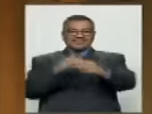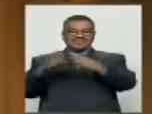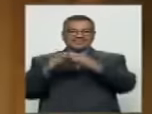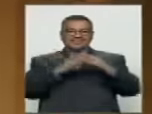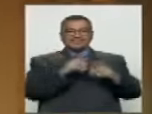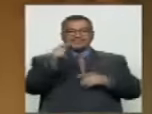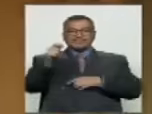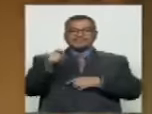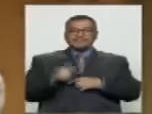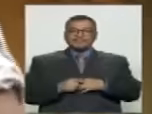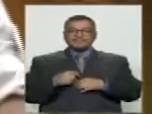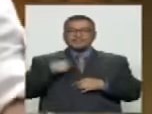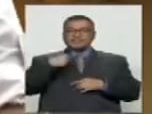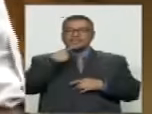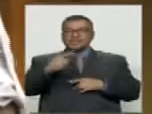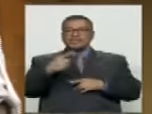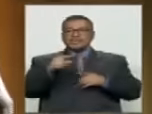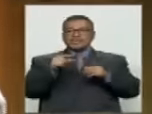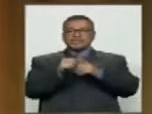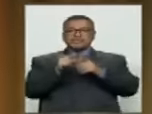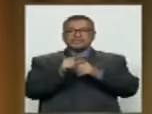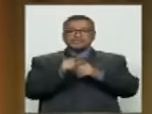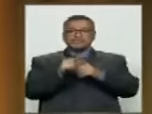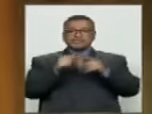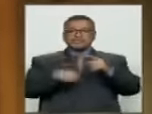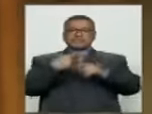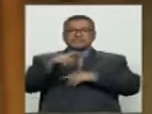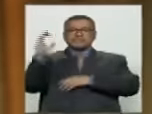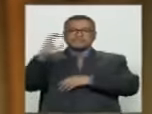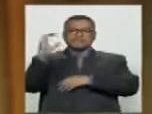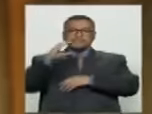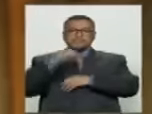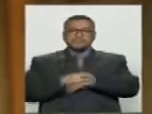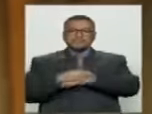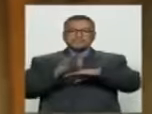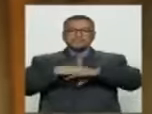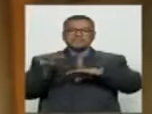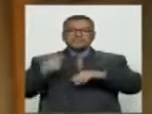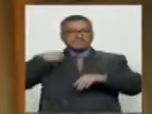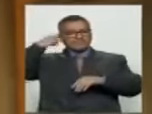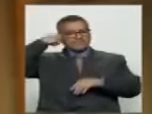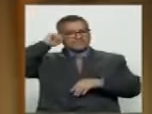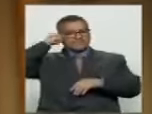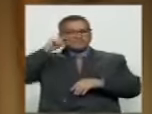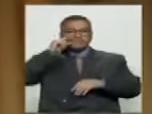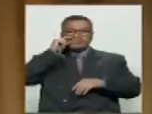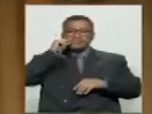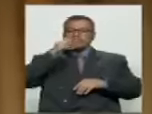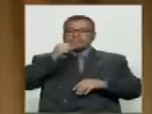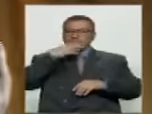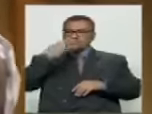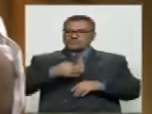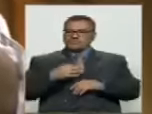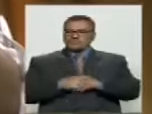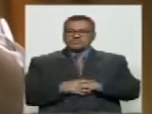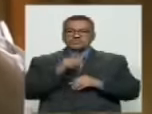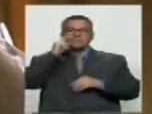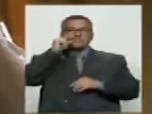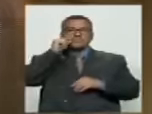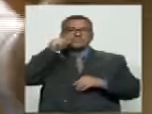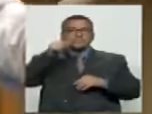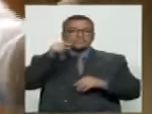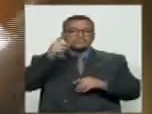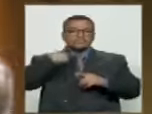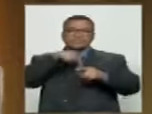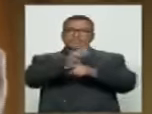diputadas. Solicitamos este derecho de palabra con la fracción de Caracas porque queremos recordar a un hombre extraordinario, un hombre que